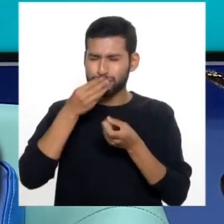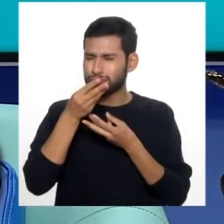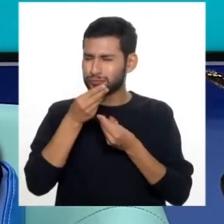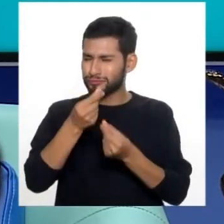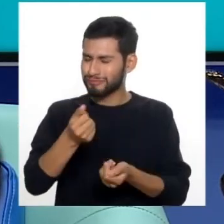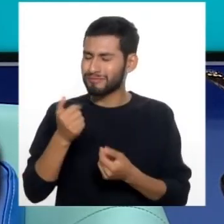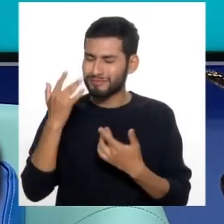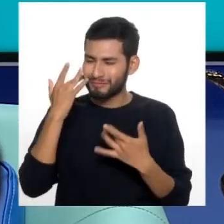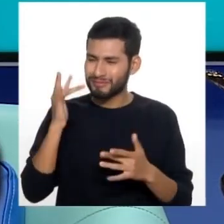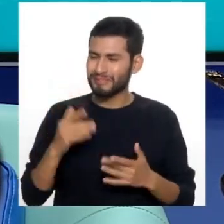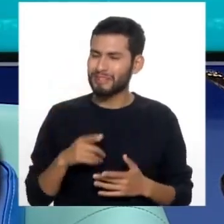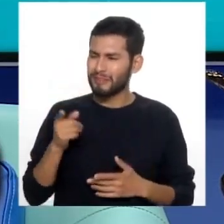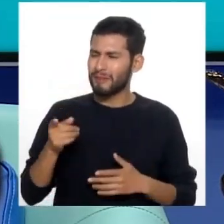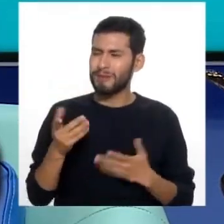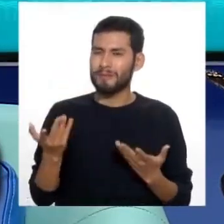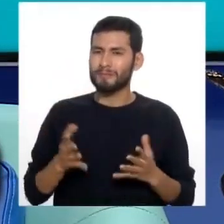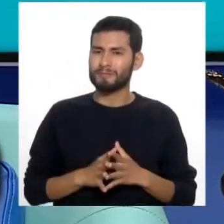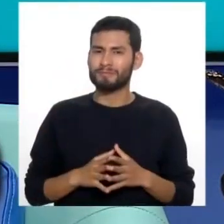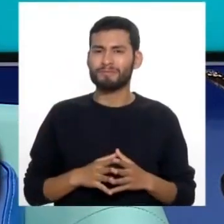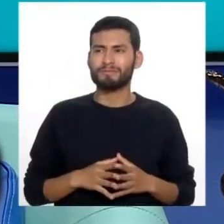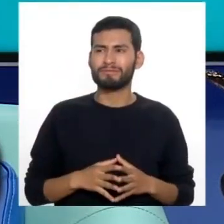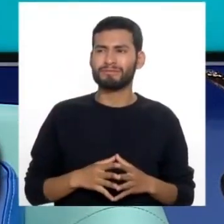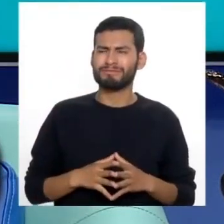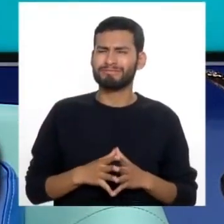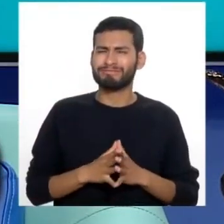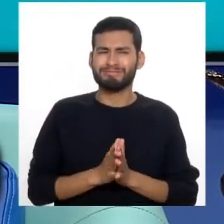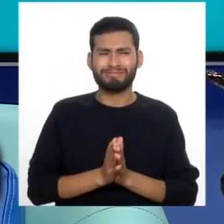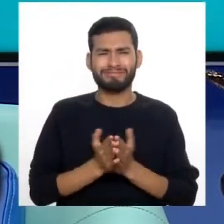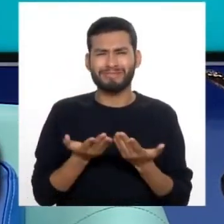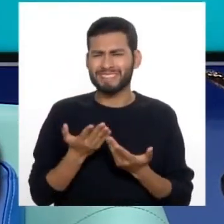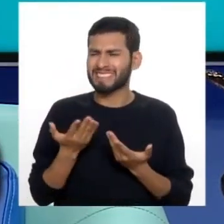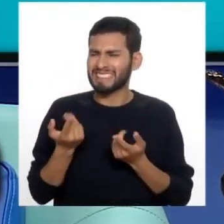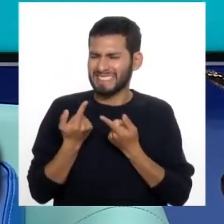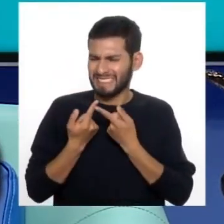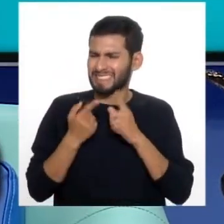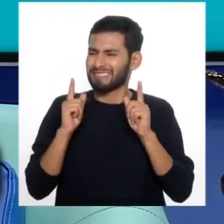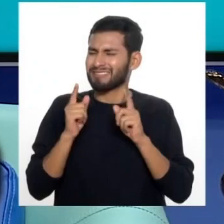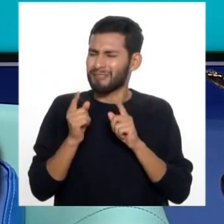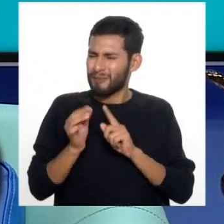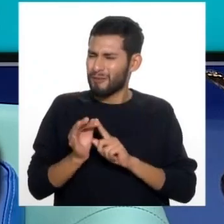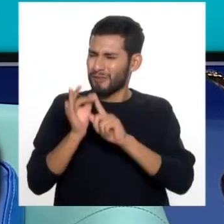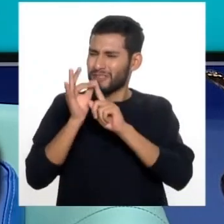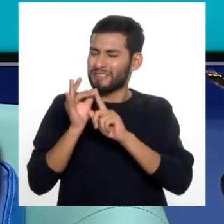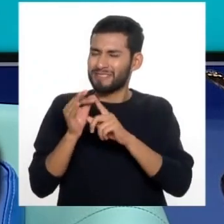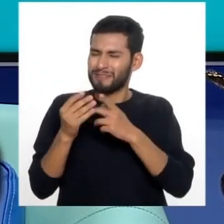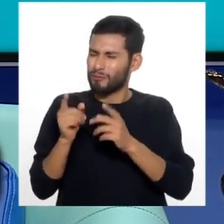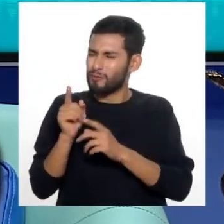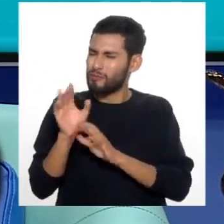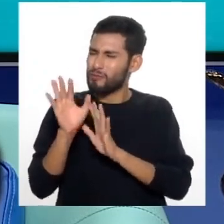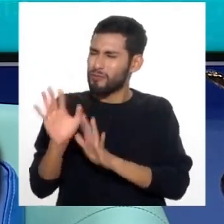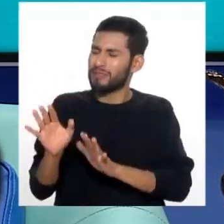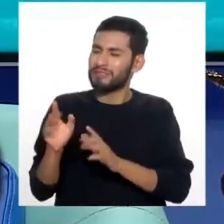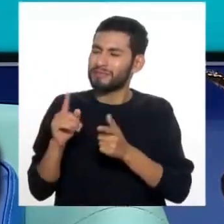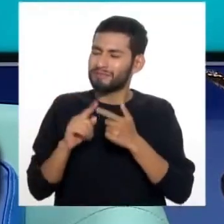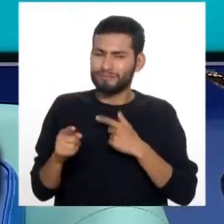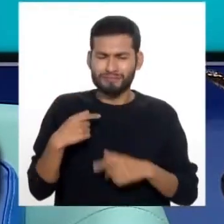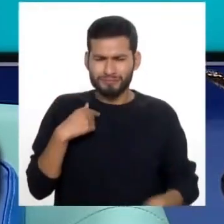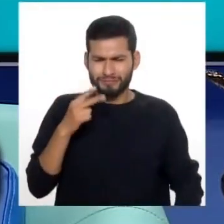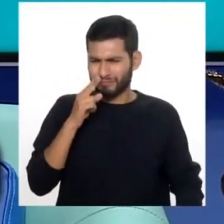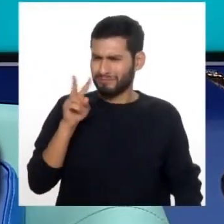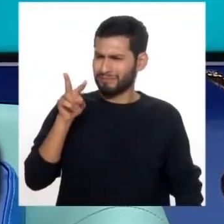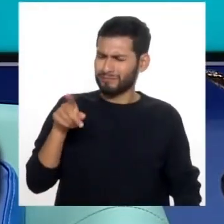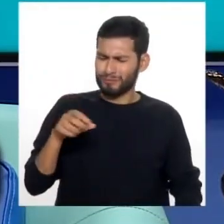canciones, ¿no? Y le das una propuesta distinta, única, que es tan tuya, pero que uno te ve